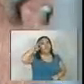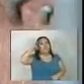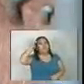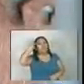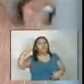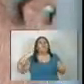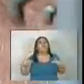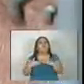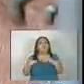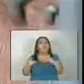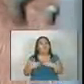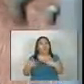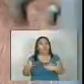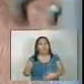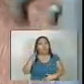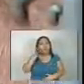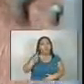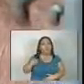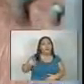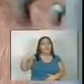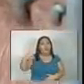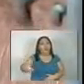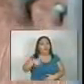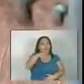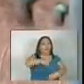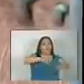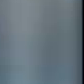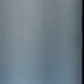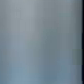el equivalente de alrededor de dos años terrestres.